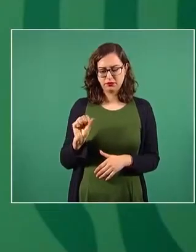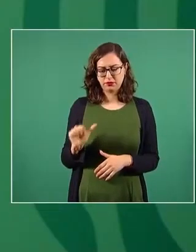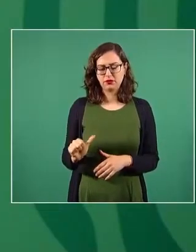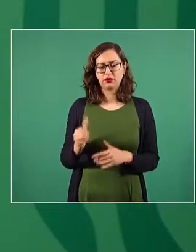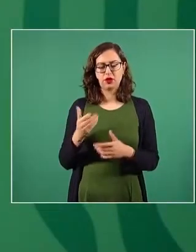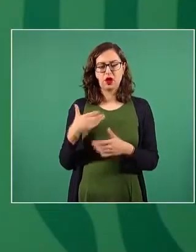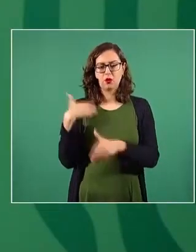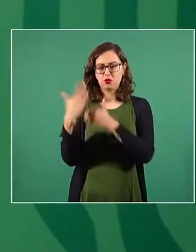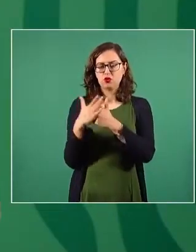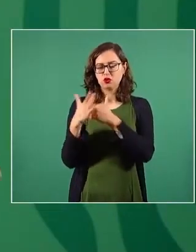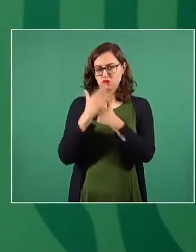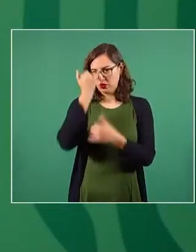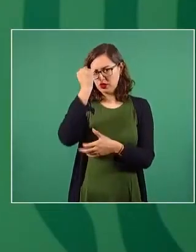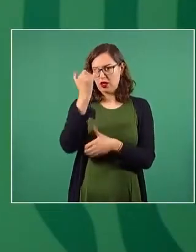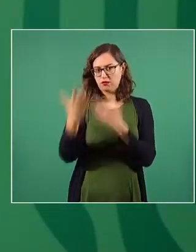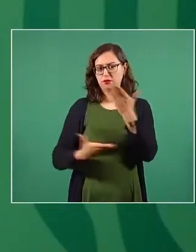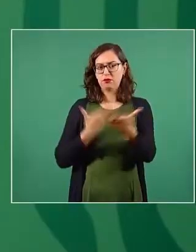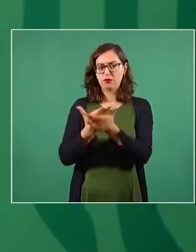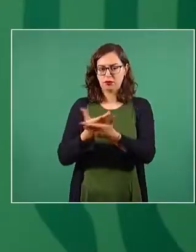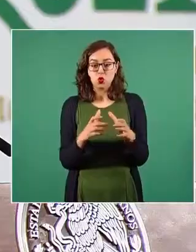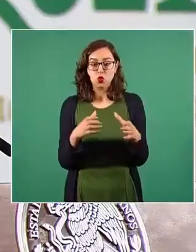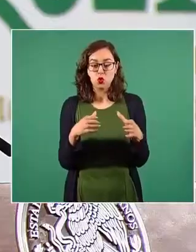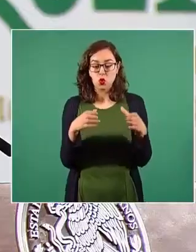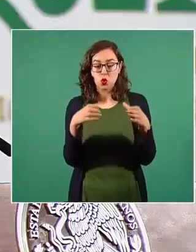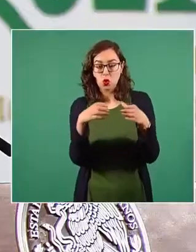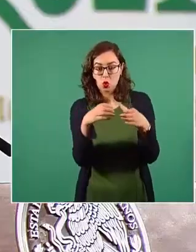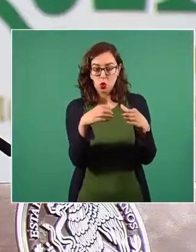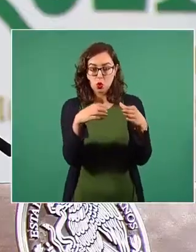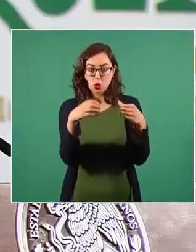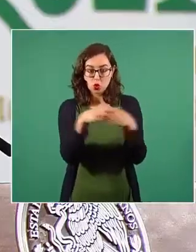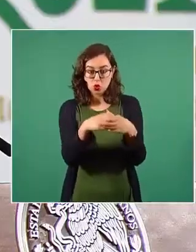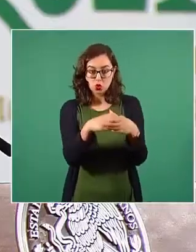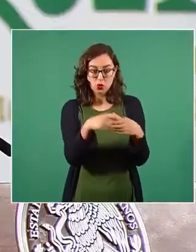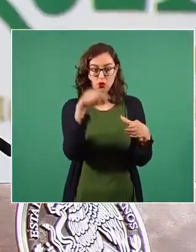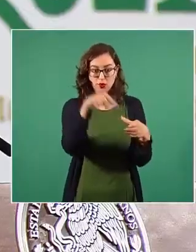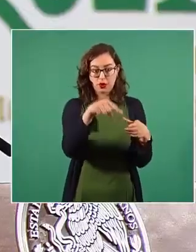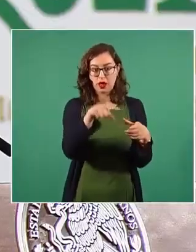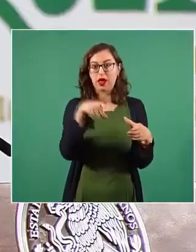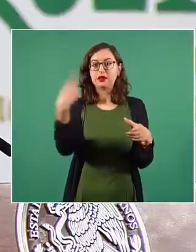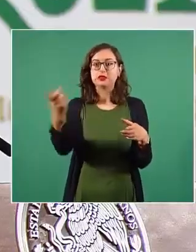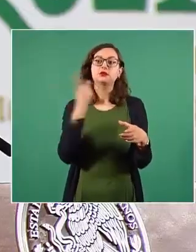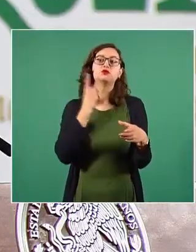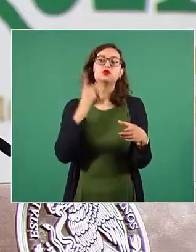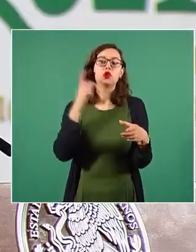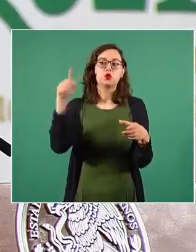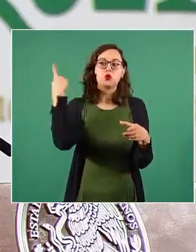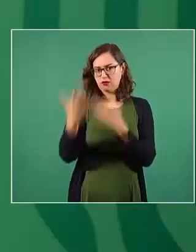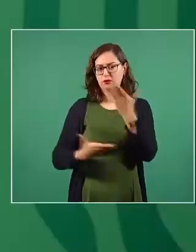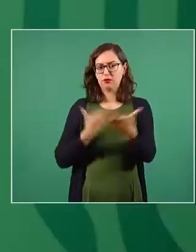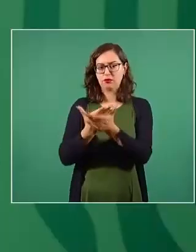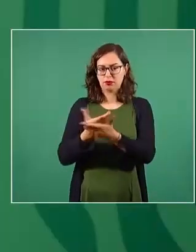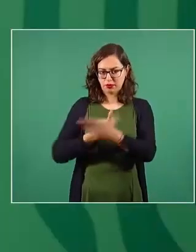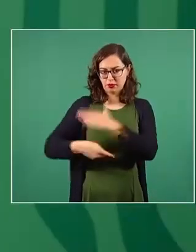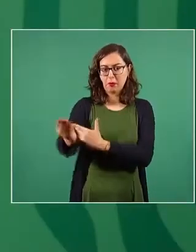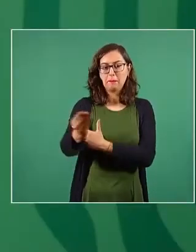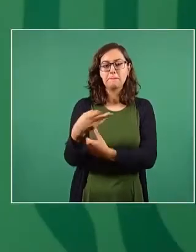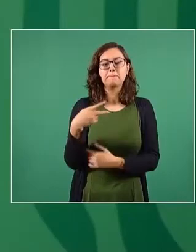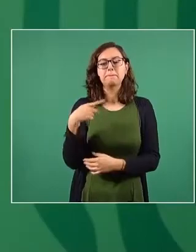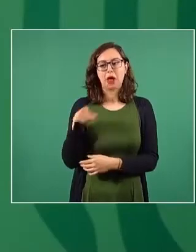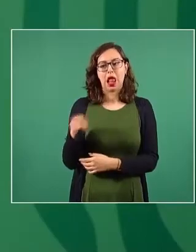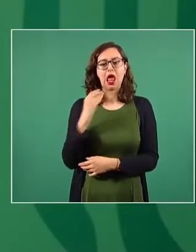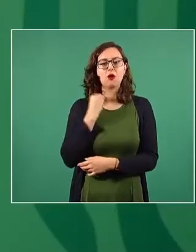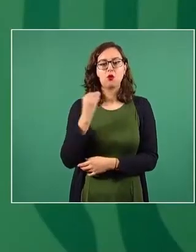Manuel López Obrador y el subsecretario de Derechos Humanos Alejandro Encinas consideraron que debe incluirse la iniciativa de la organización Voz de